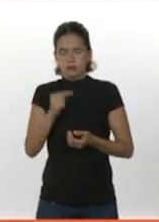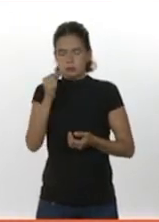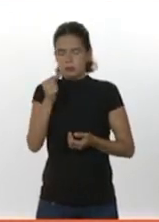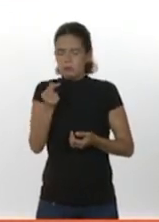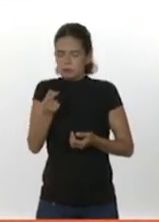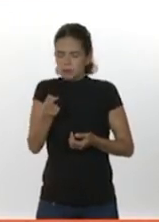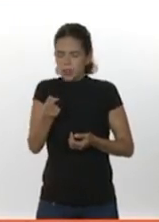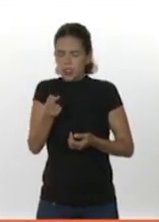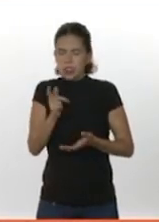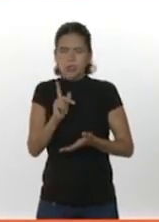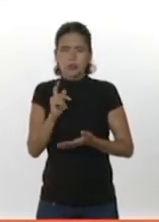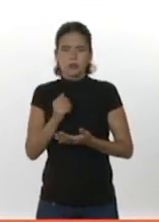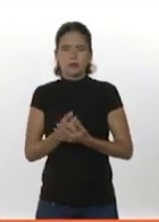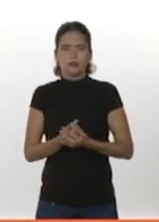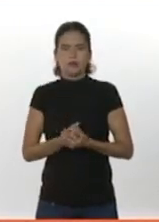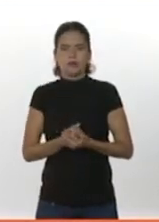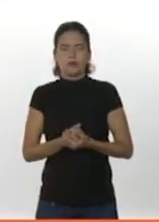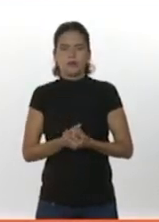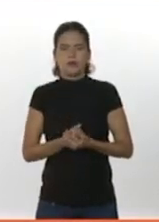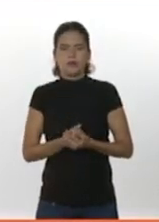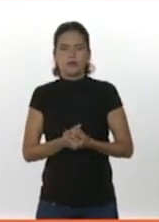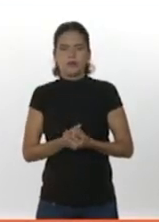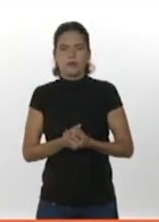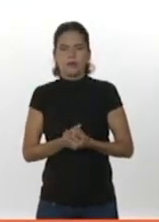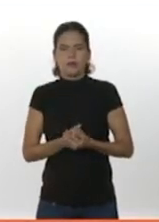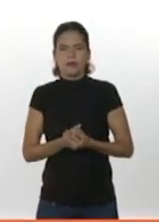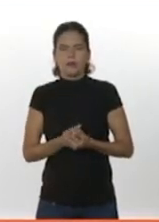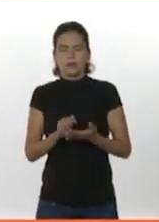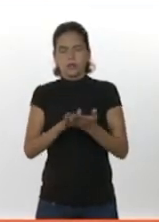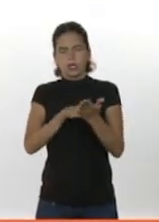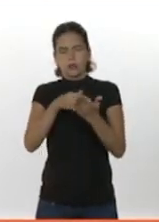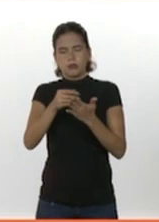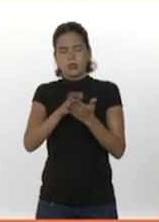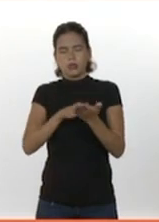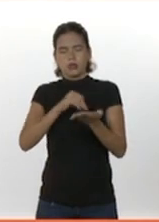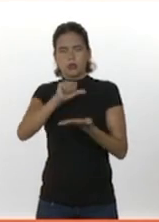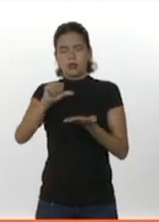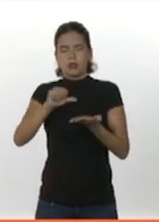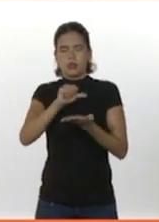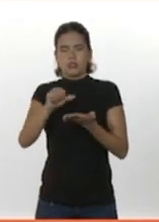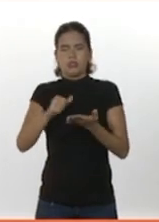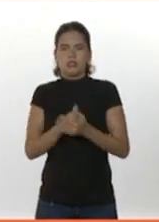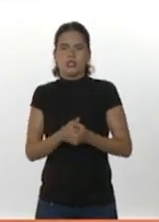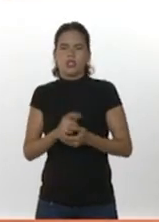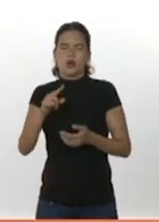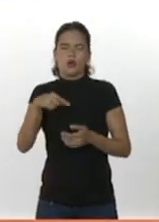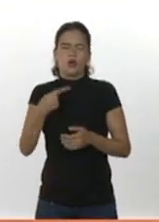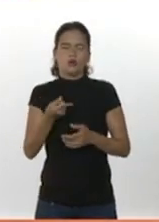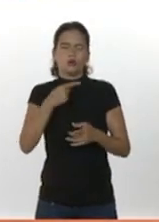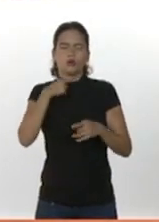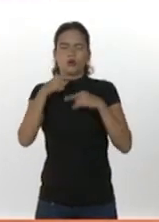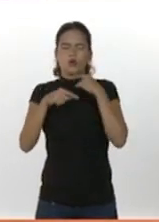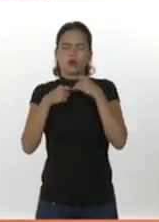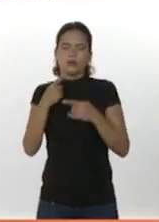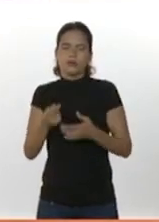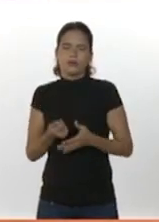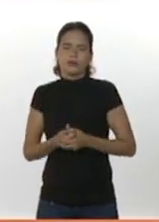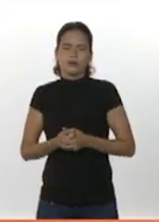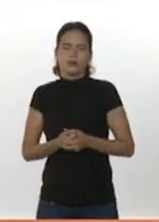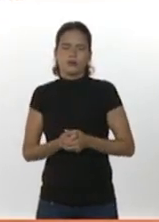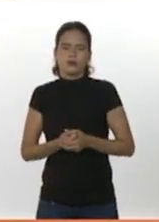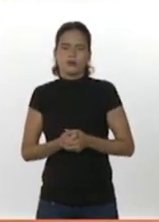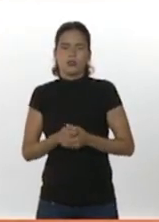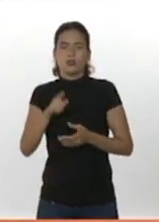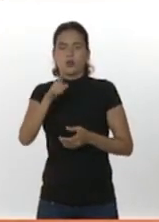granitos que forman una tintura con el aceite y dan un color vegetal. Y eso